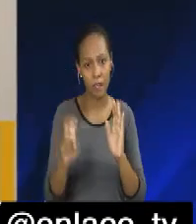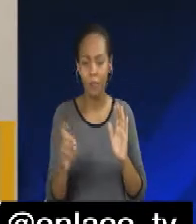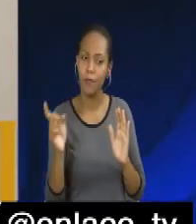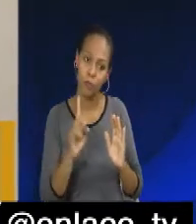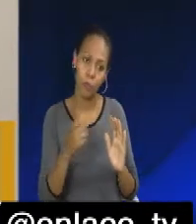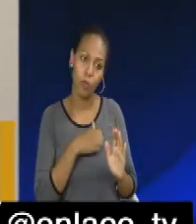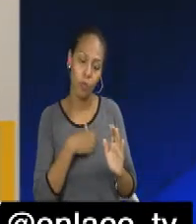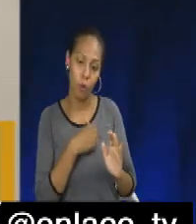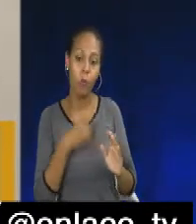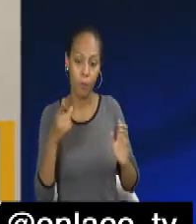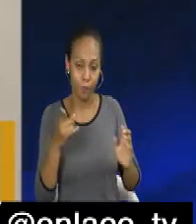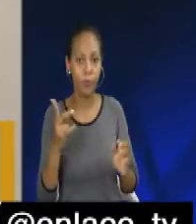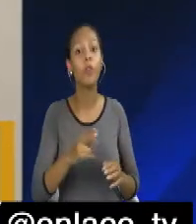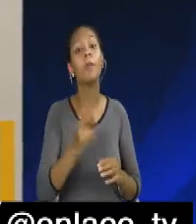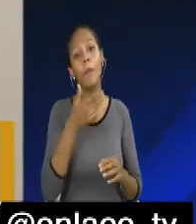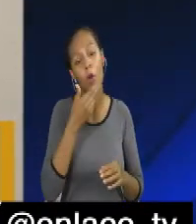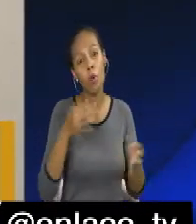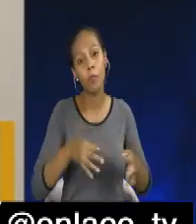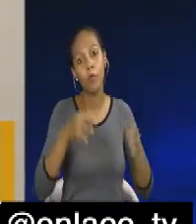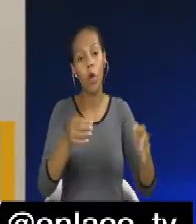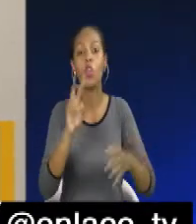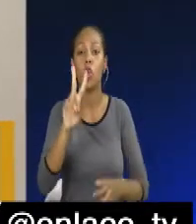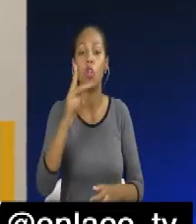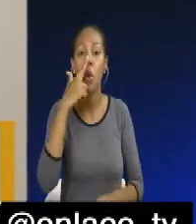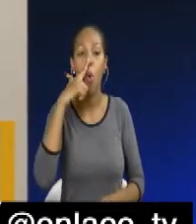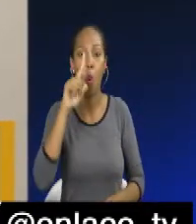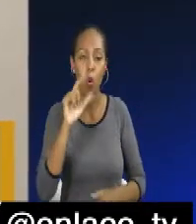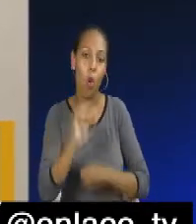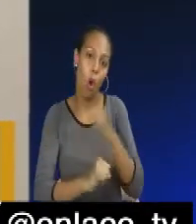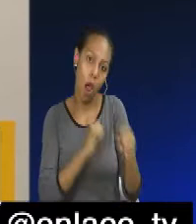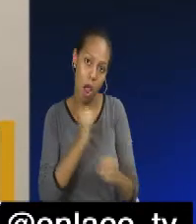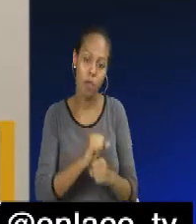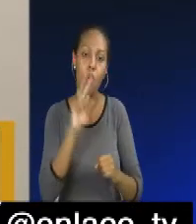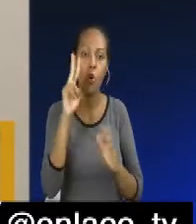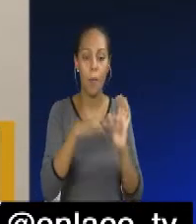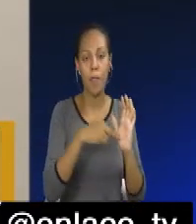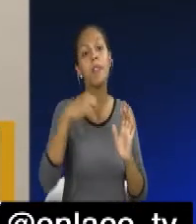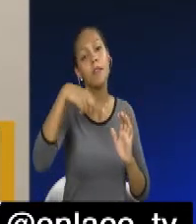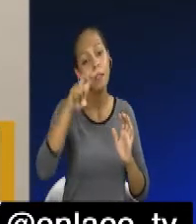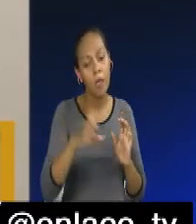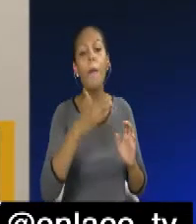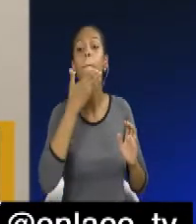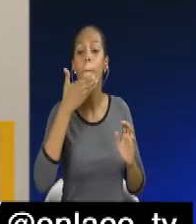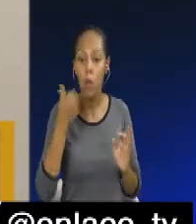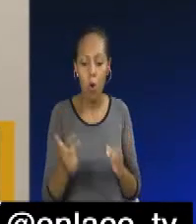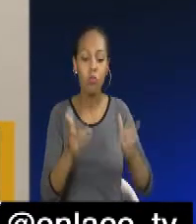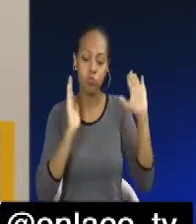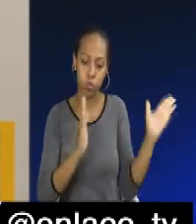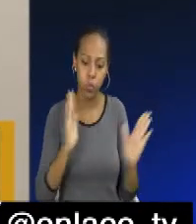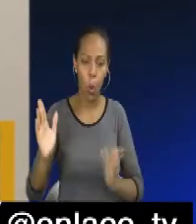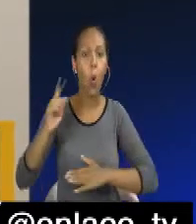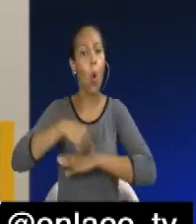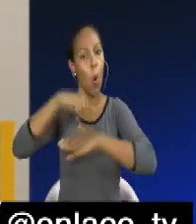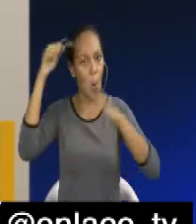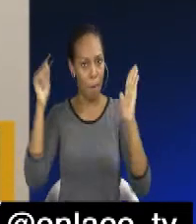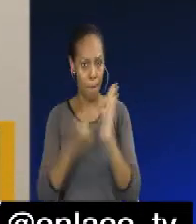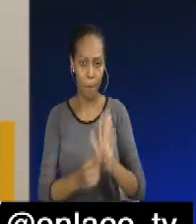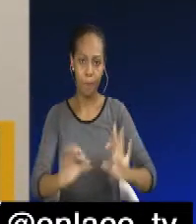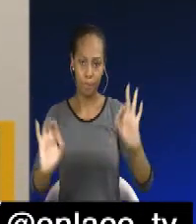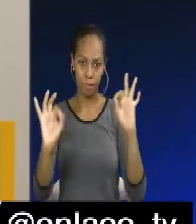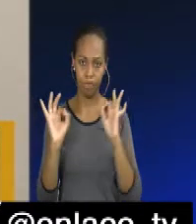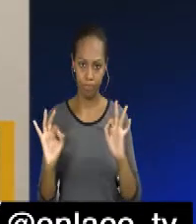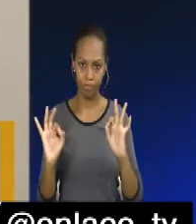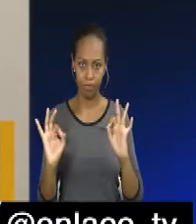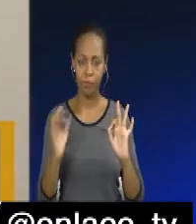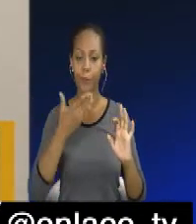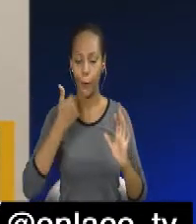electoral el 2 de julio de 2017, fecha en la que se garantiza la organización satisfactoriamente. Frente a este